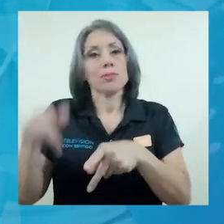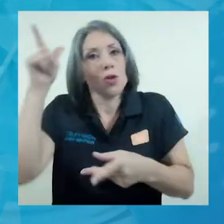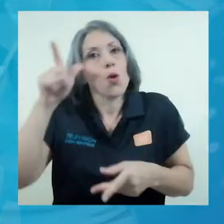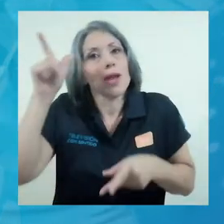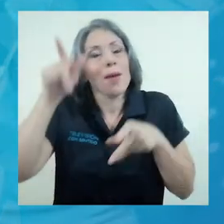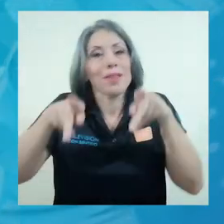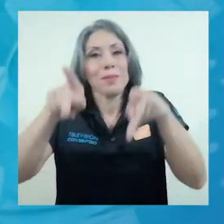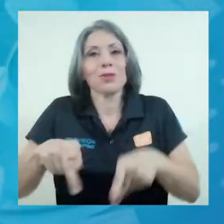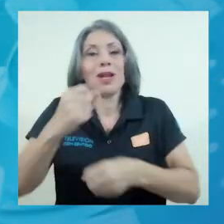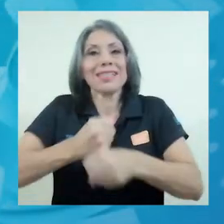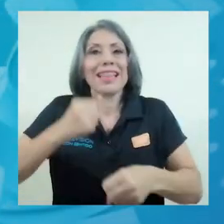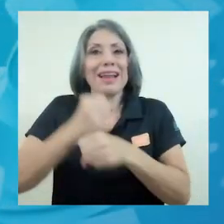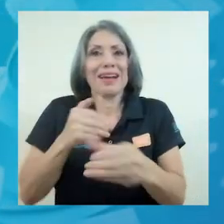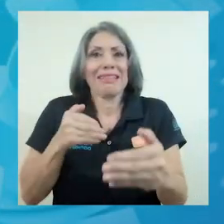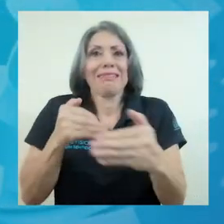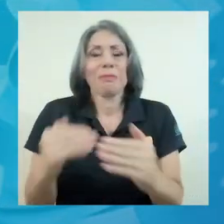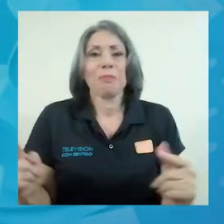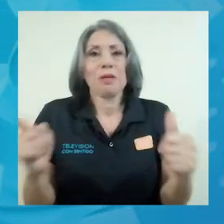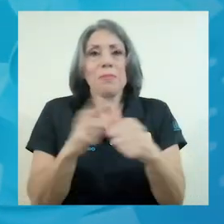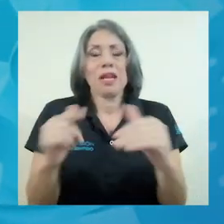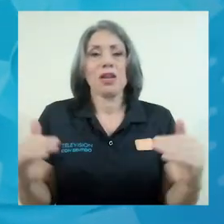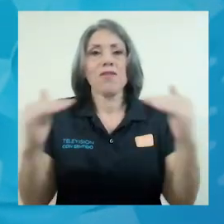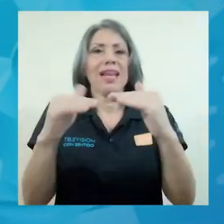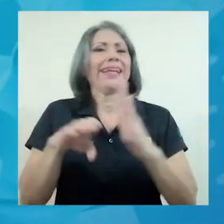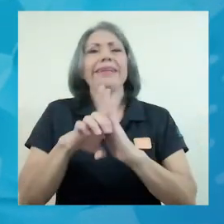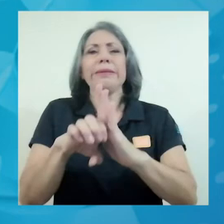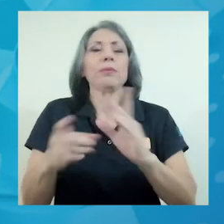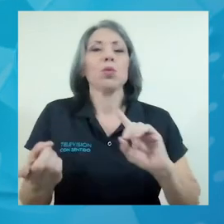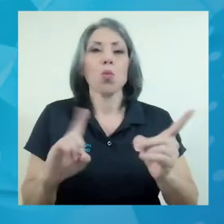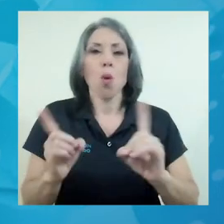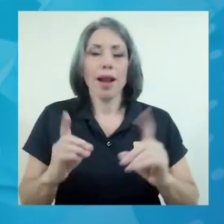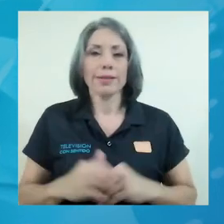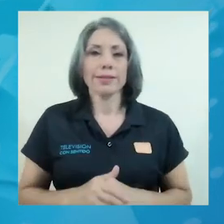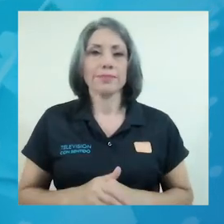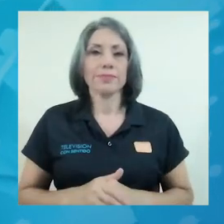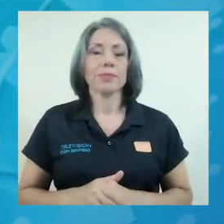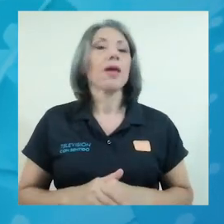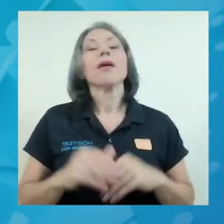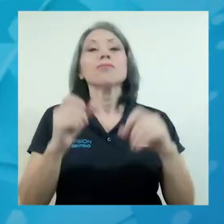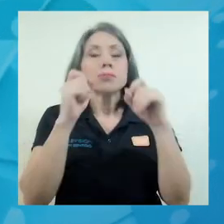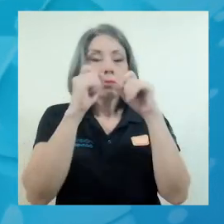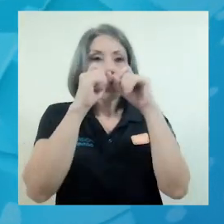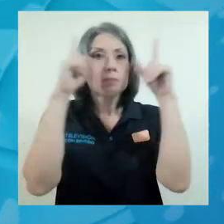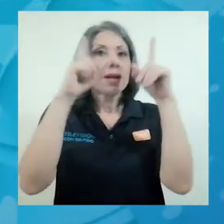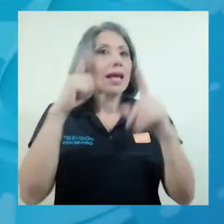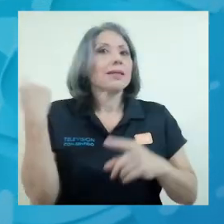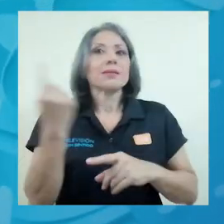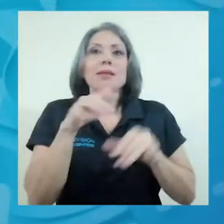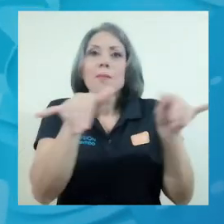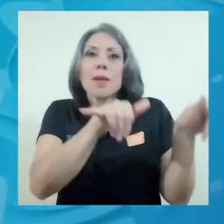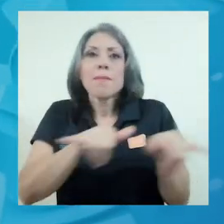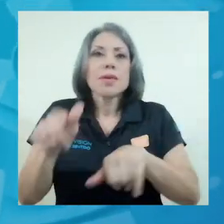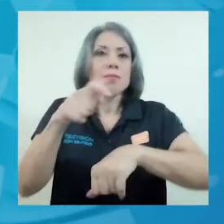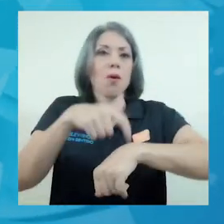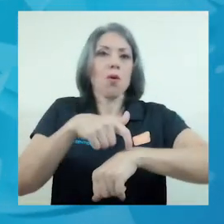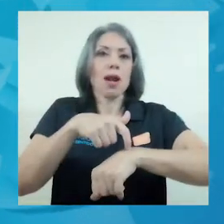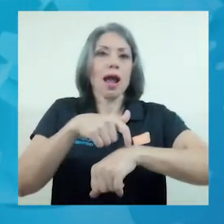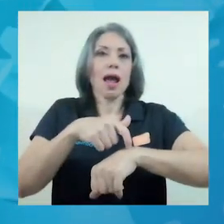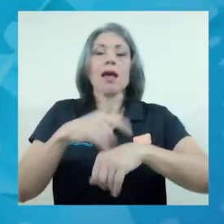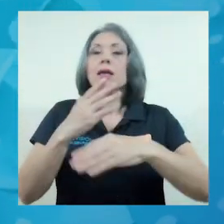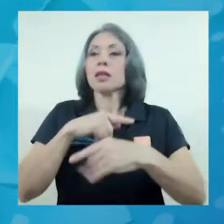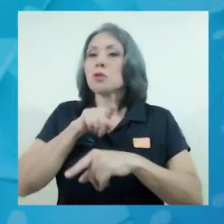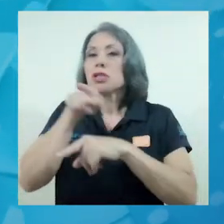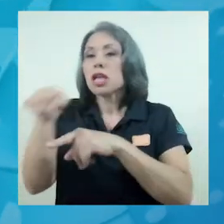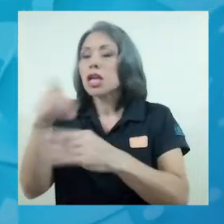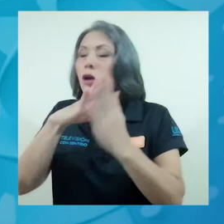cómo levantarse a la animadora acostarse reanimadora tratar de hacer la alimentación en los